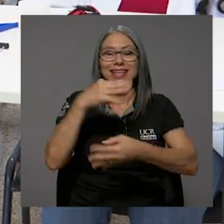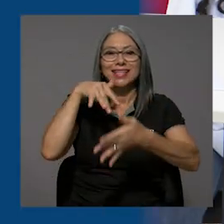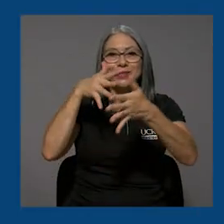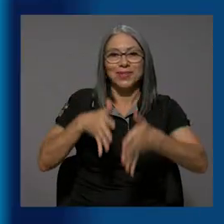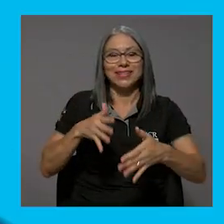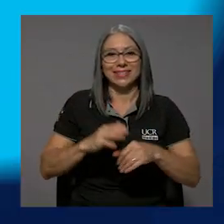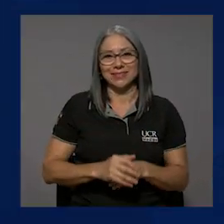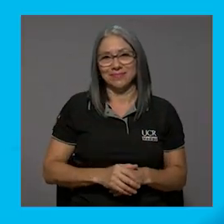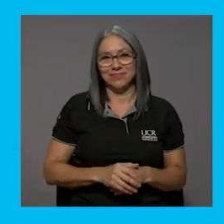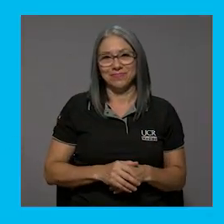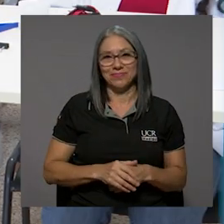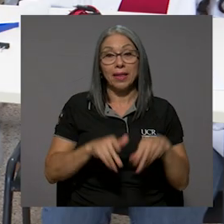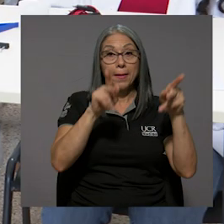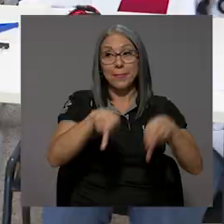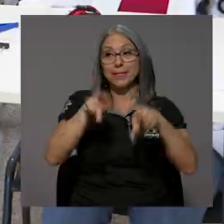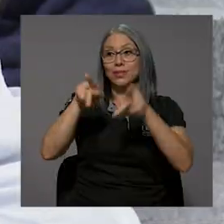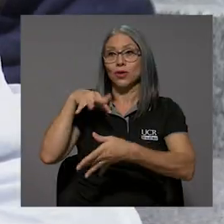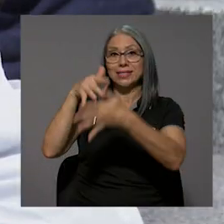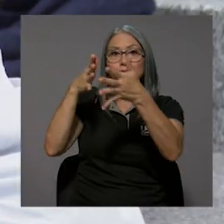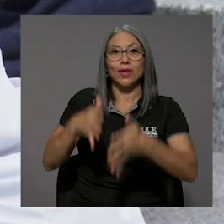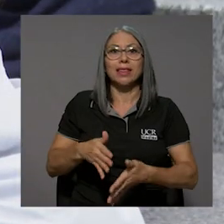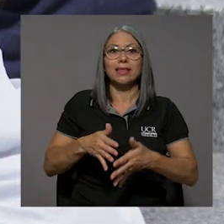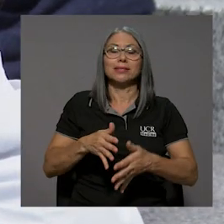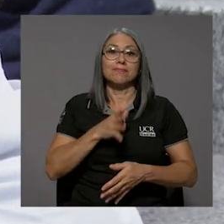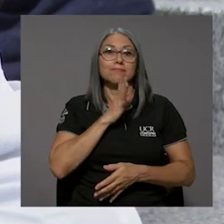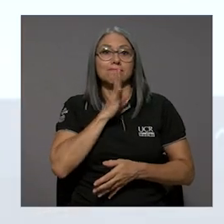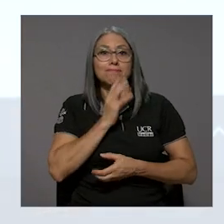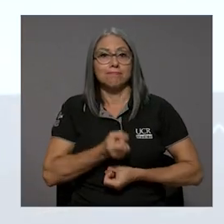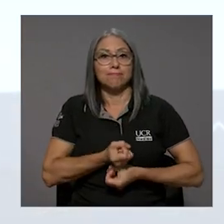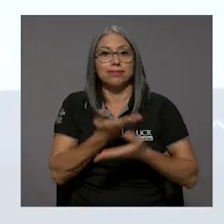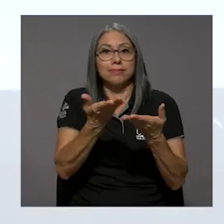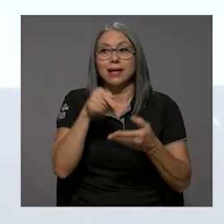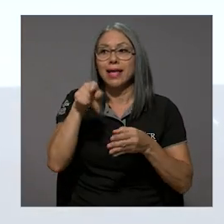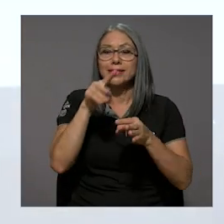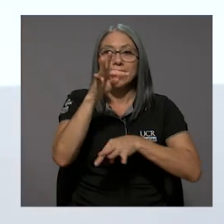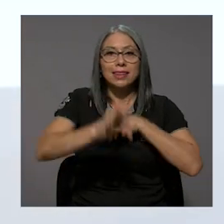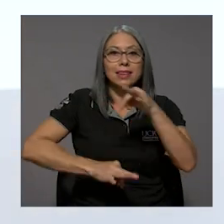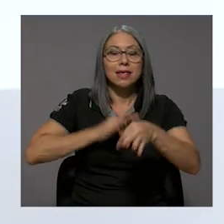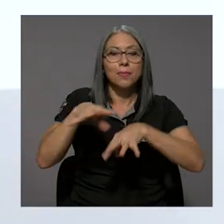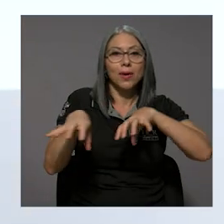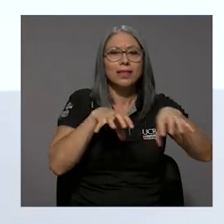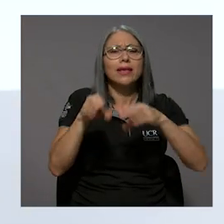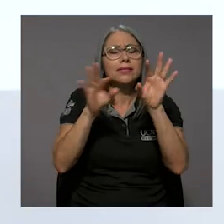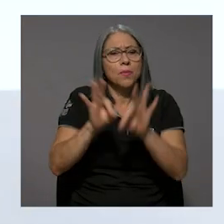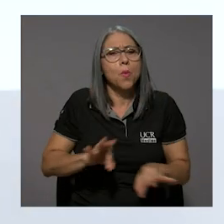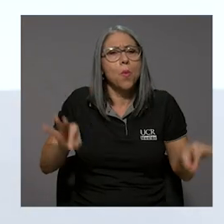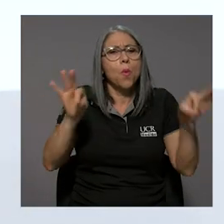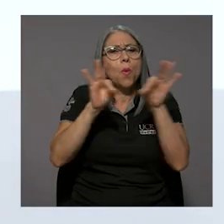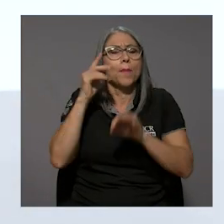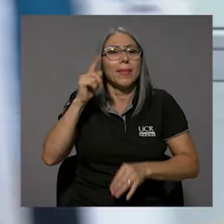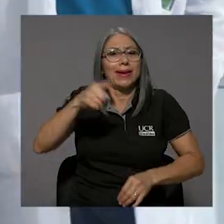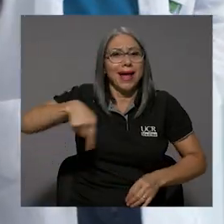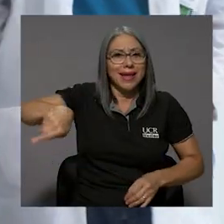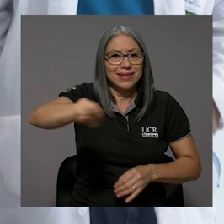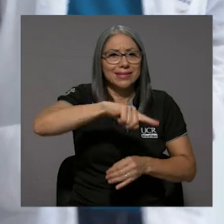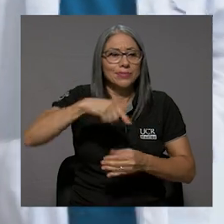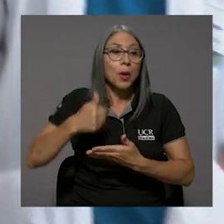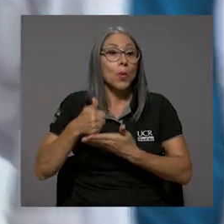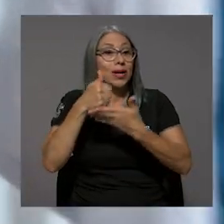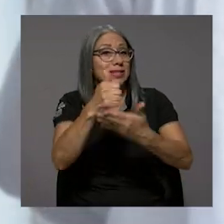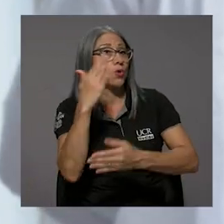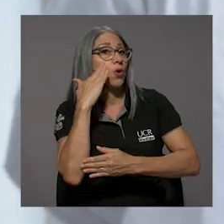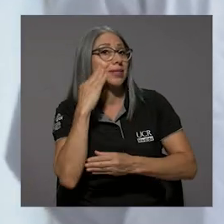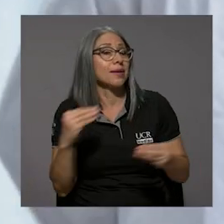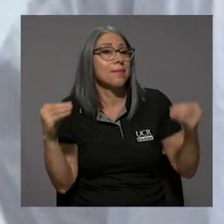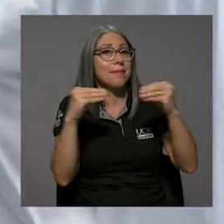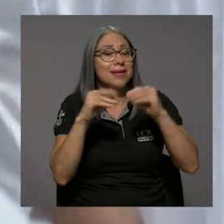estudiantes. Las personas estudiantes manifestaron que este tipo de actividades son de suma importancia para ellas, ya que les ayudan a conocer más sobre